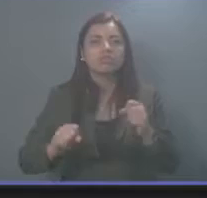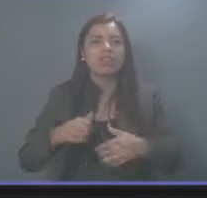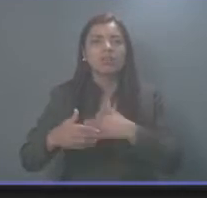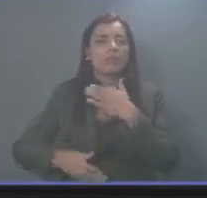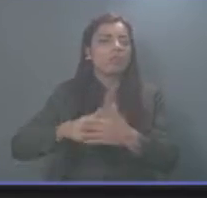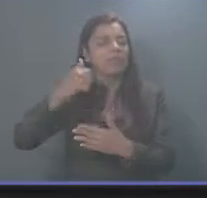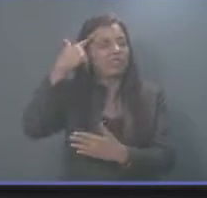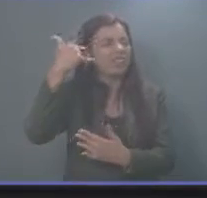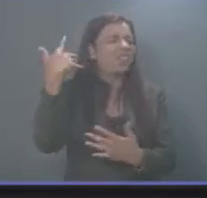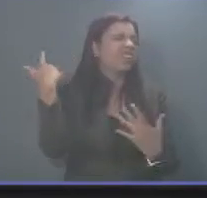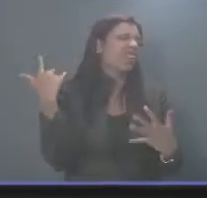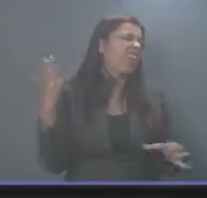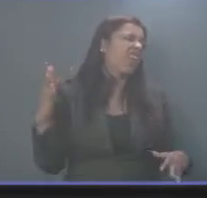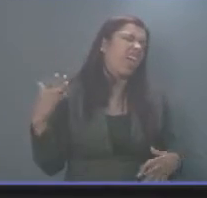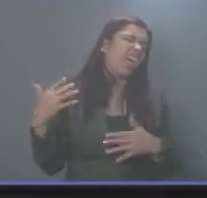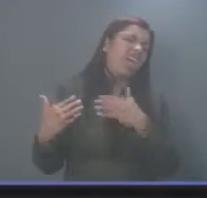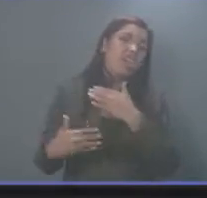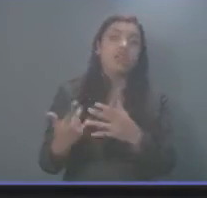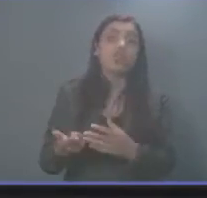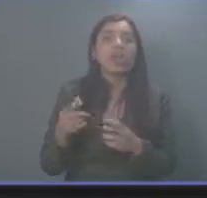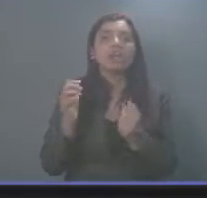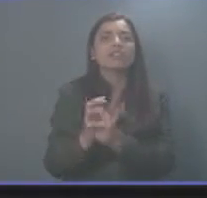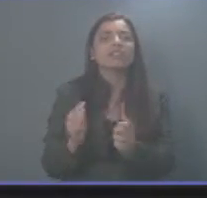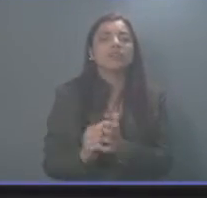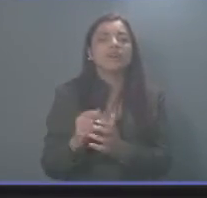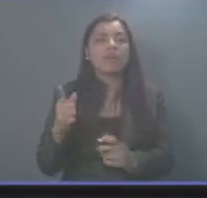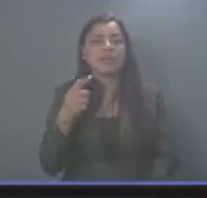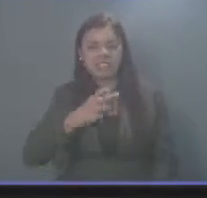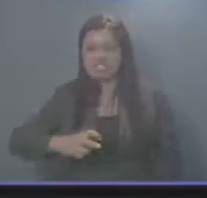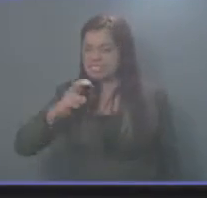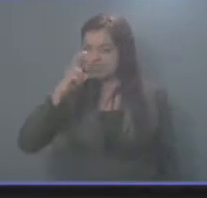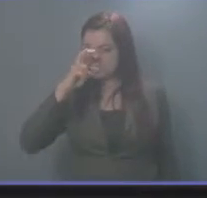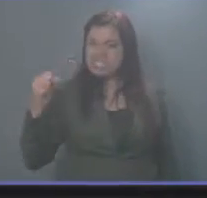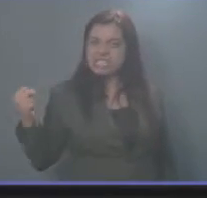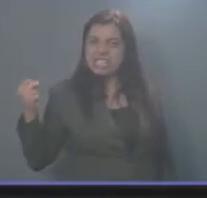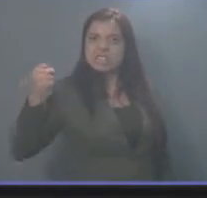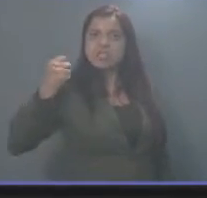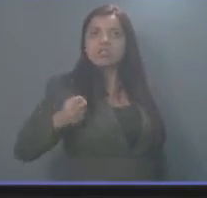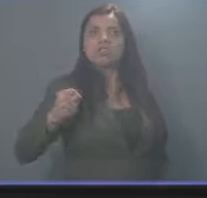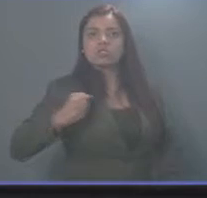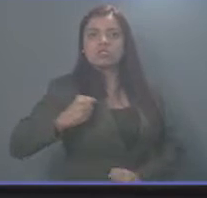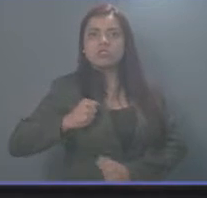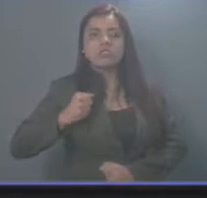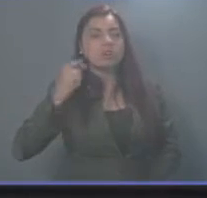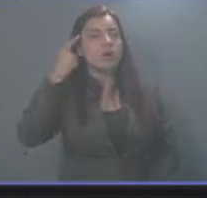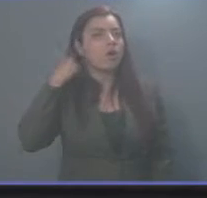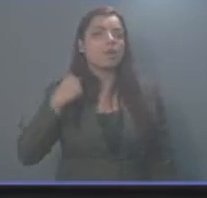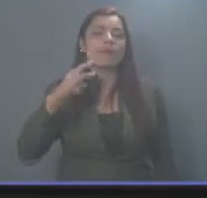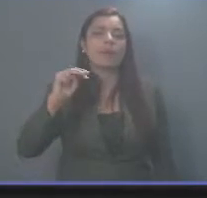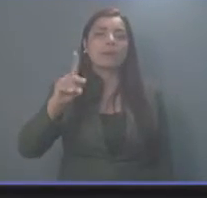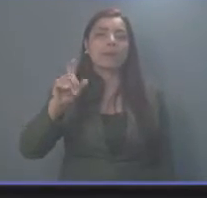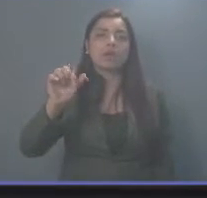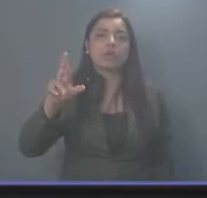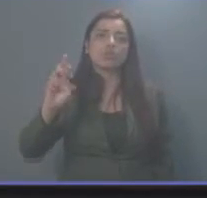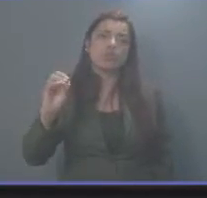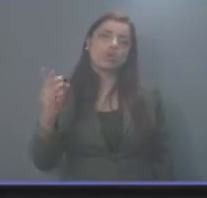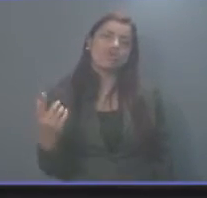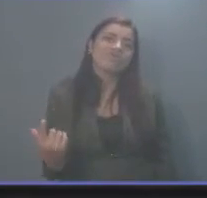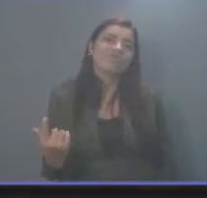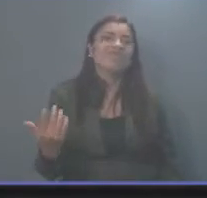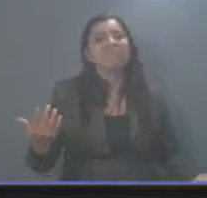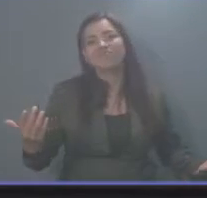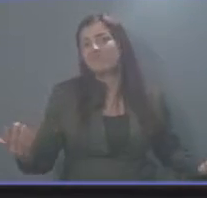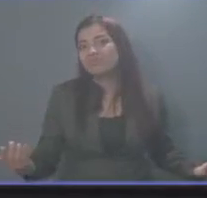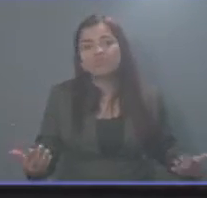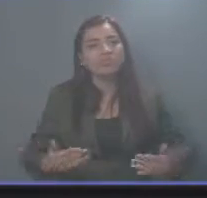político, es un cansancio con el régimen dictatorial de Nicolás Maduro y compañía, donde no